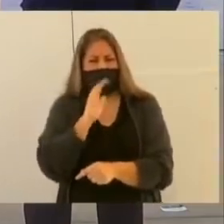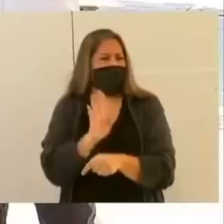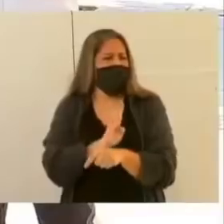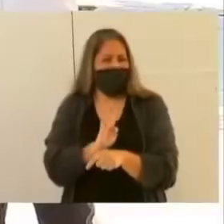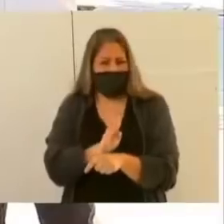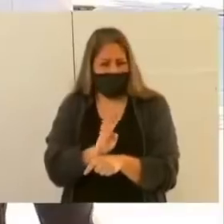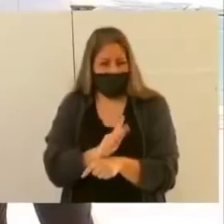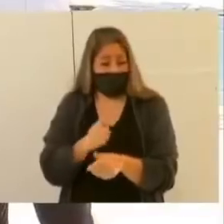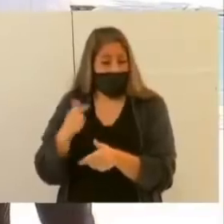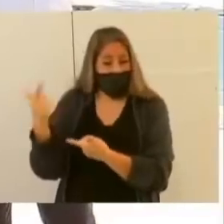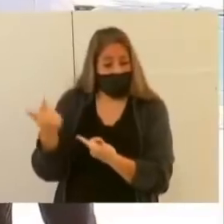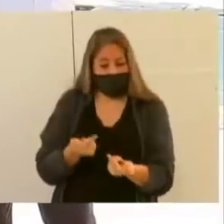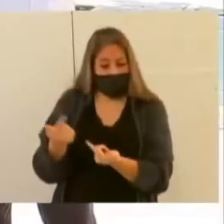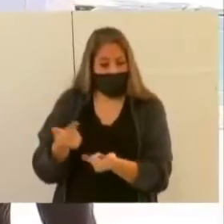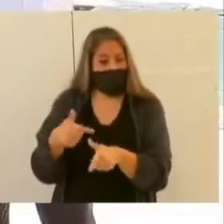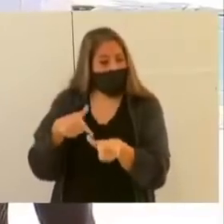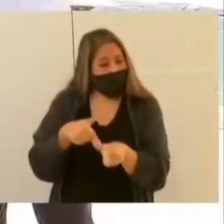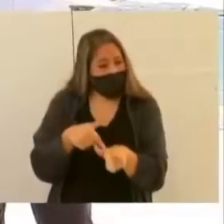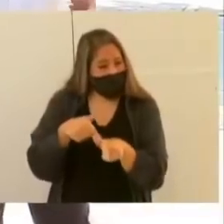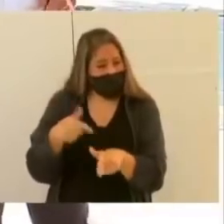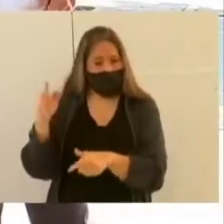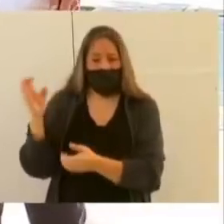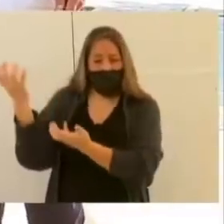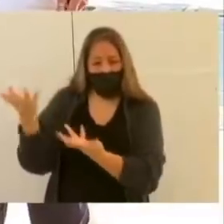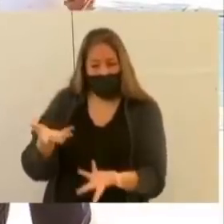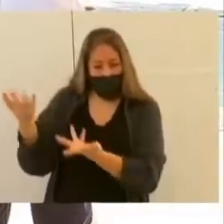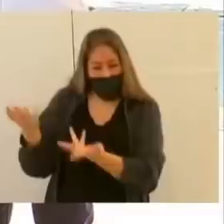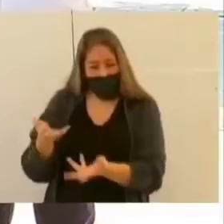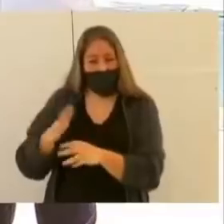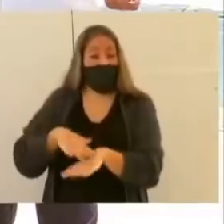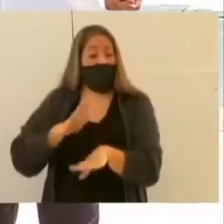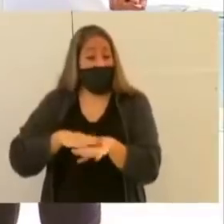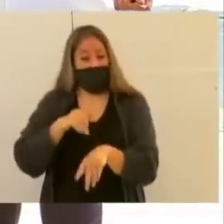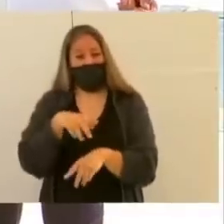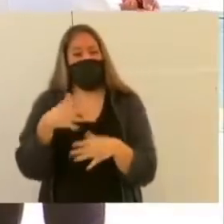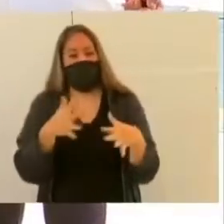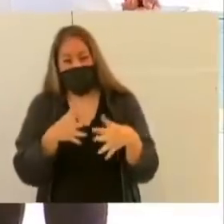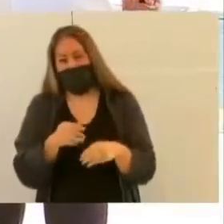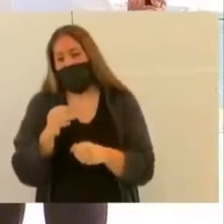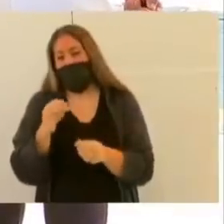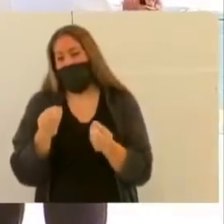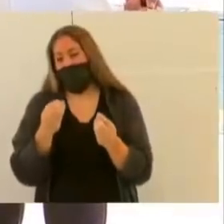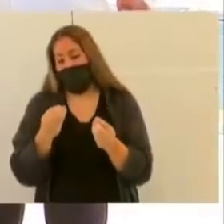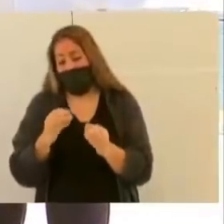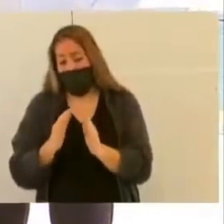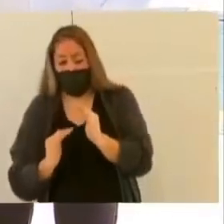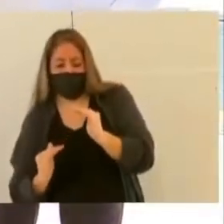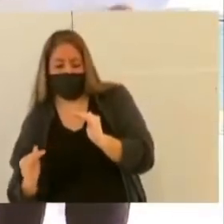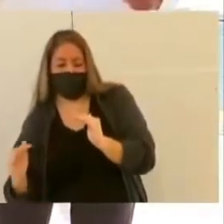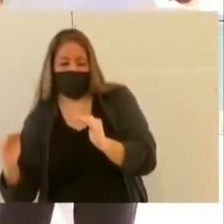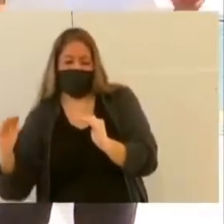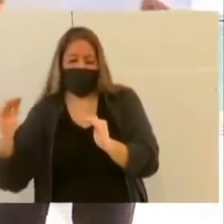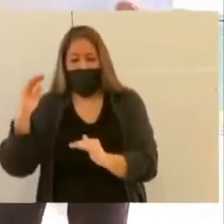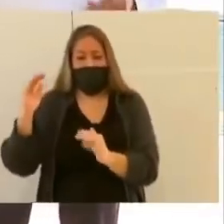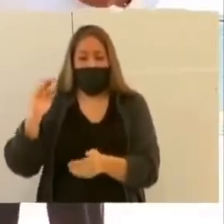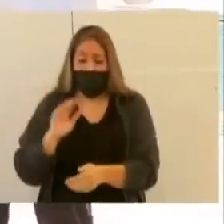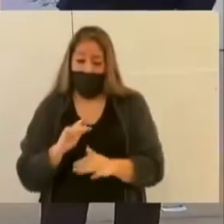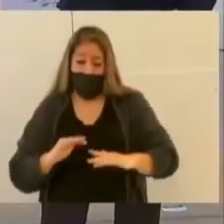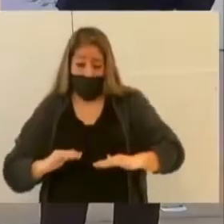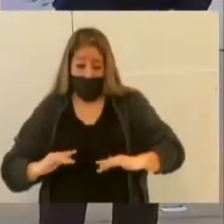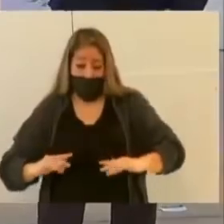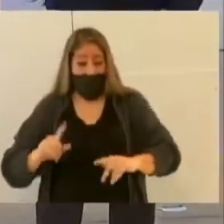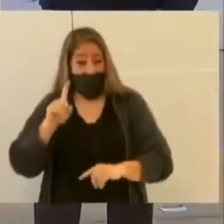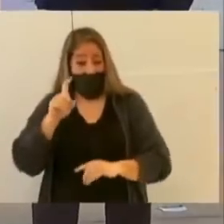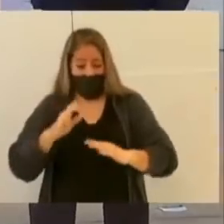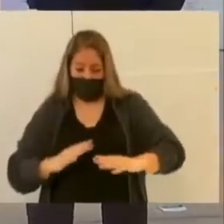agua continuamente. Hasta los 200 millones de metros cúbicos va a aumentar su caudal el Cañón de Fernández. O sea,